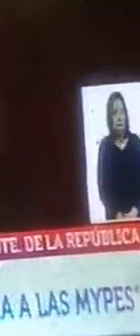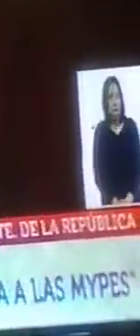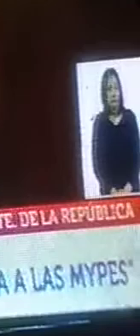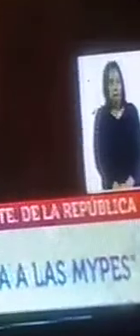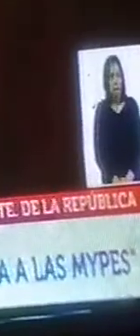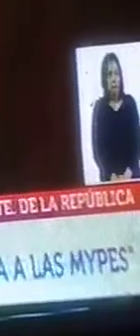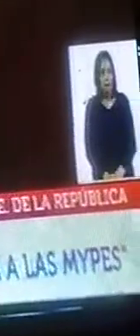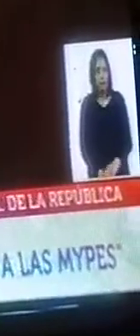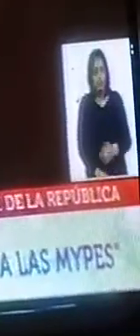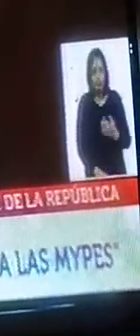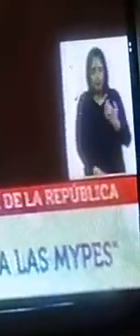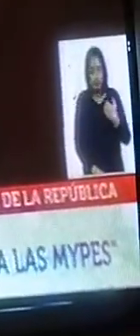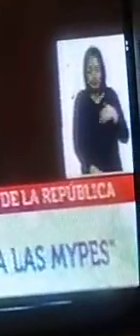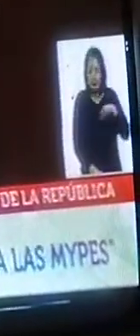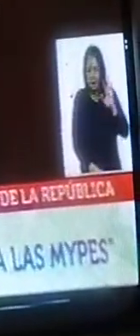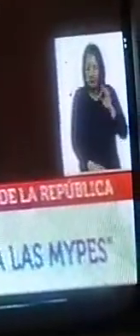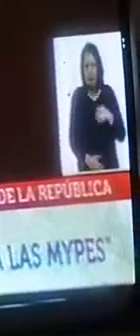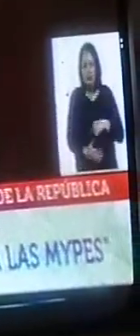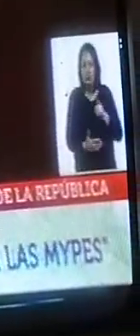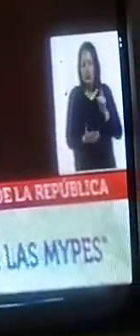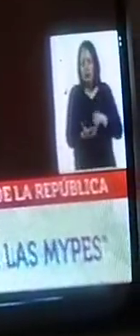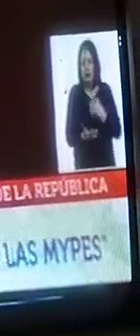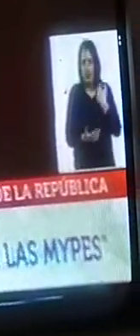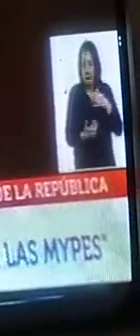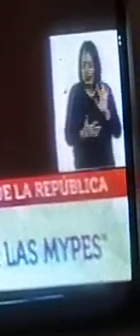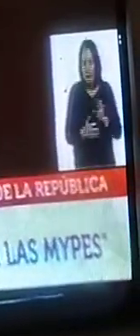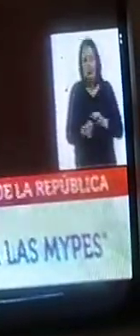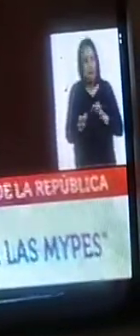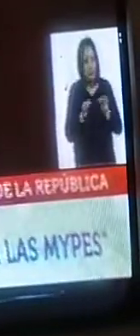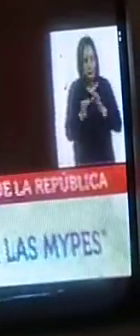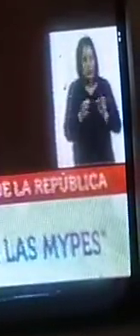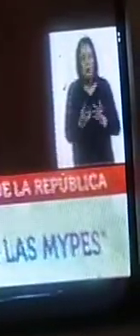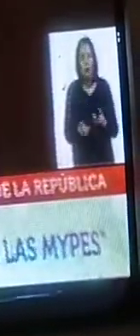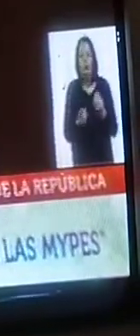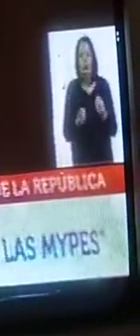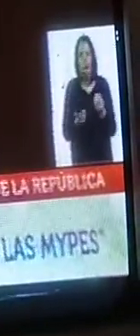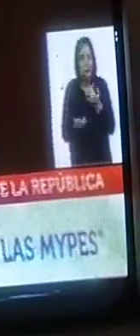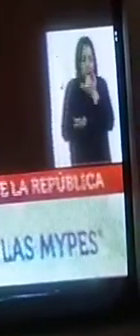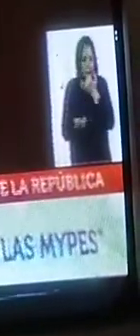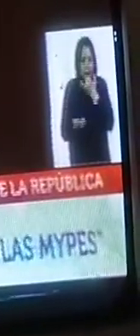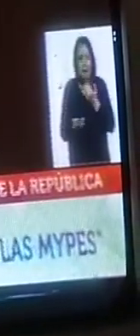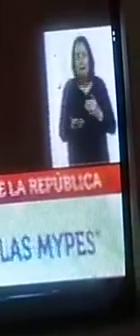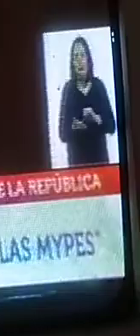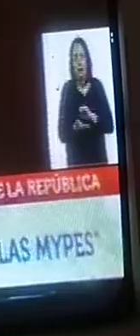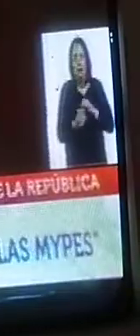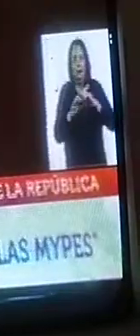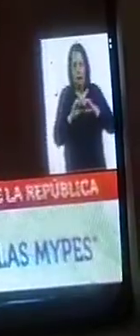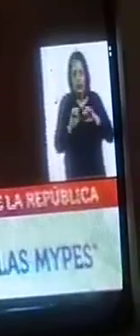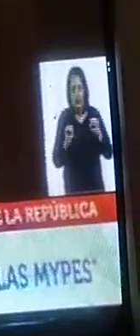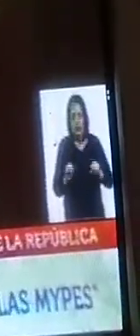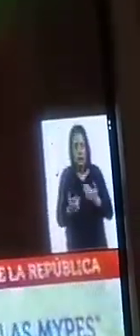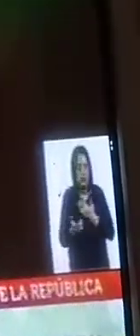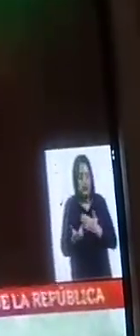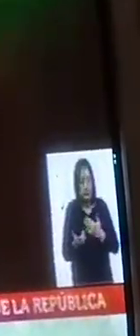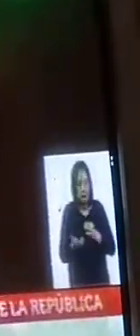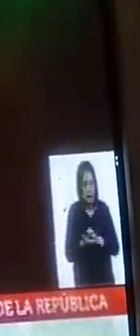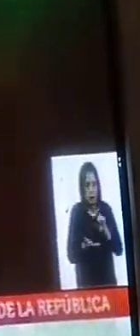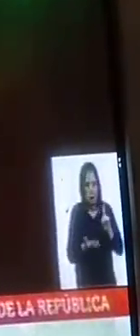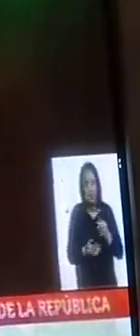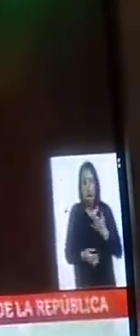hemos expuesto más de una vez cómo está en el sistema educativo en mi gobierno será una